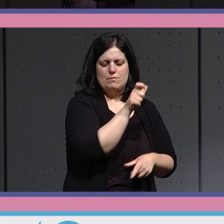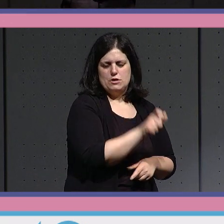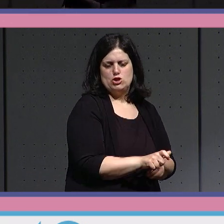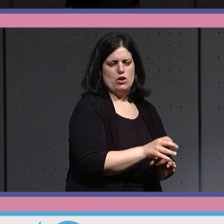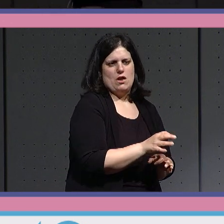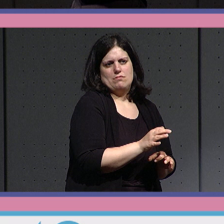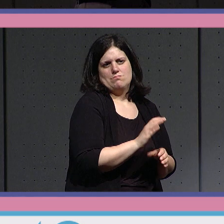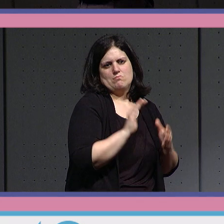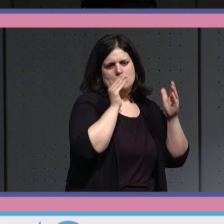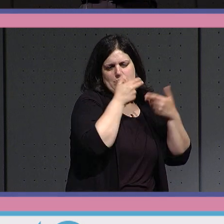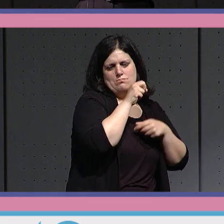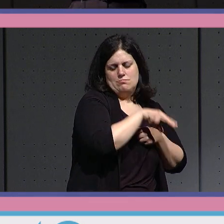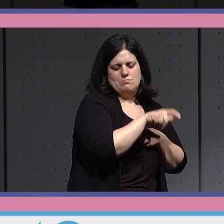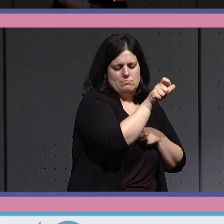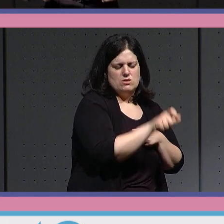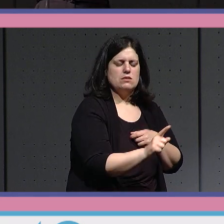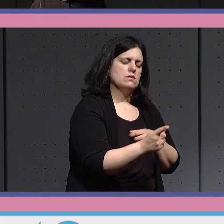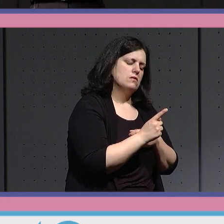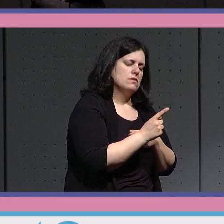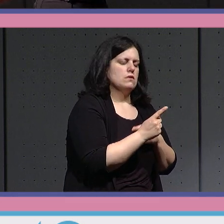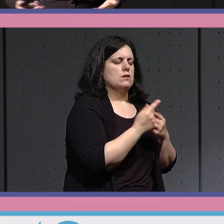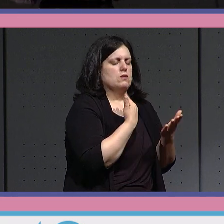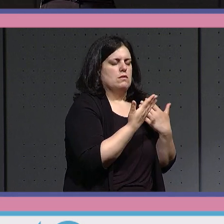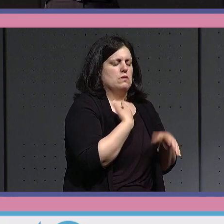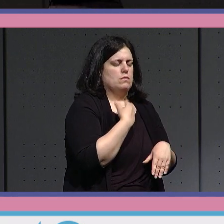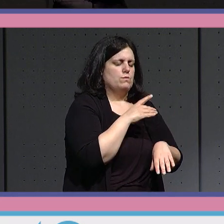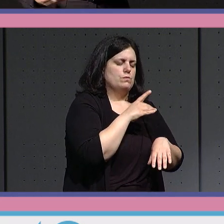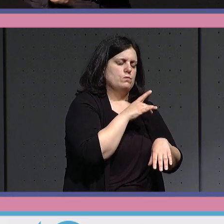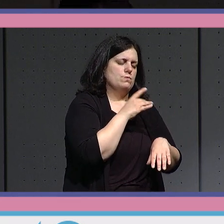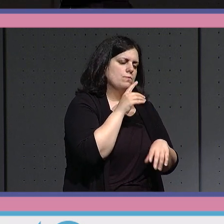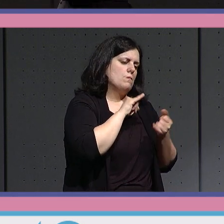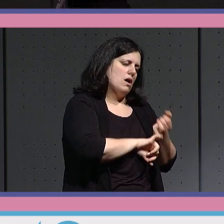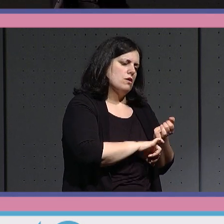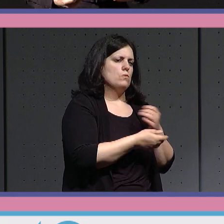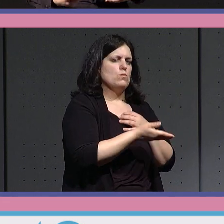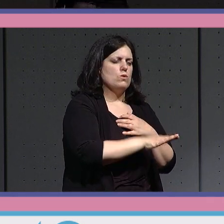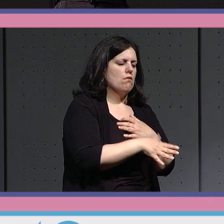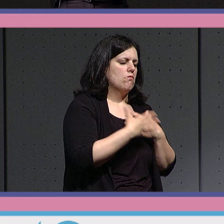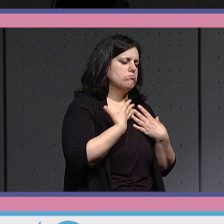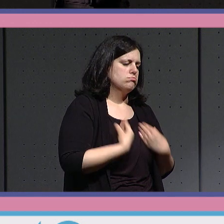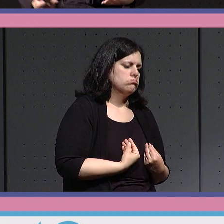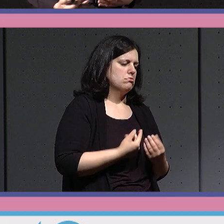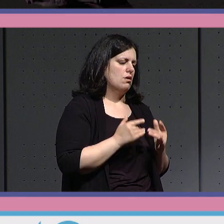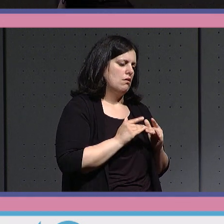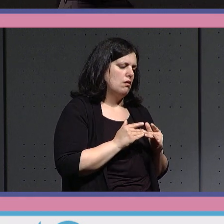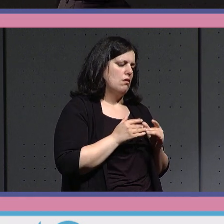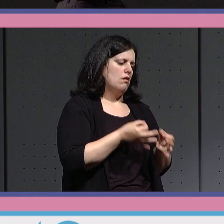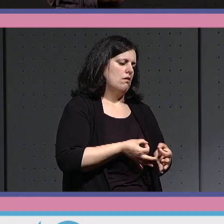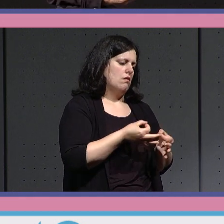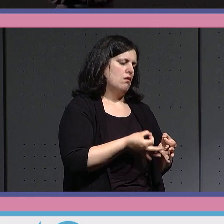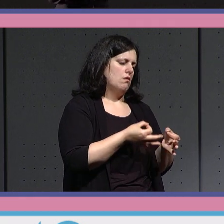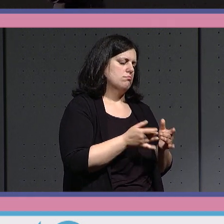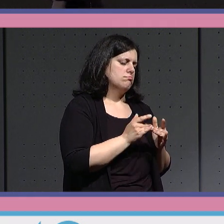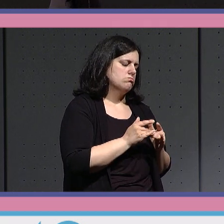una persona que llega a la consulta y que te dice, mira, es que se ha muerto mi marido, estoy muy triste, no me levanto de la cama, no tengo ganas de comer,